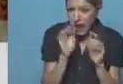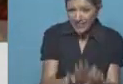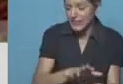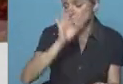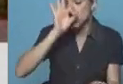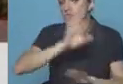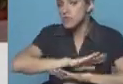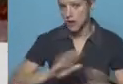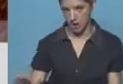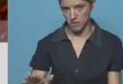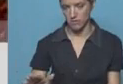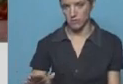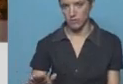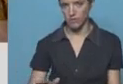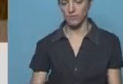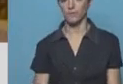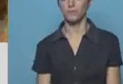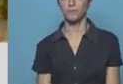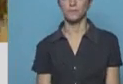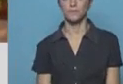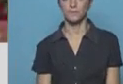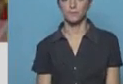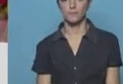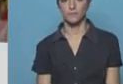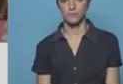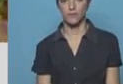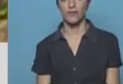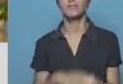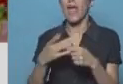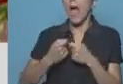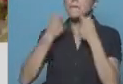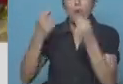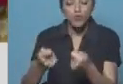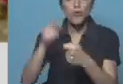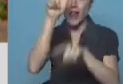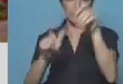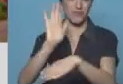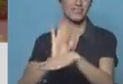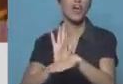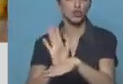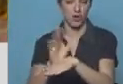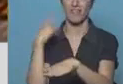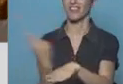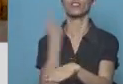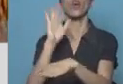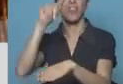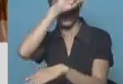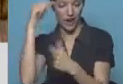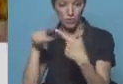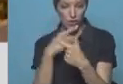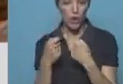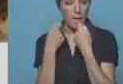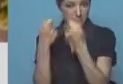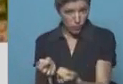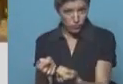de tanta producción nacional, de tanto, digamos, apoyo a los actores nacionales, a los directores nacionales, que además mueven toda